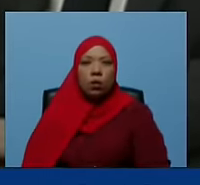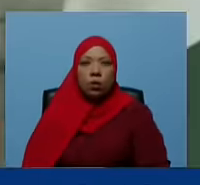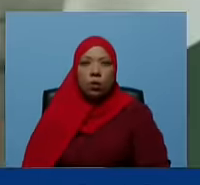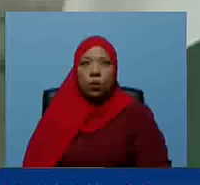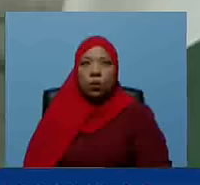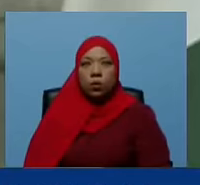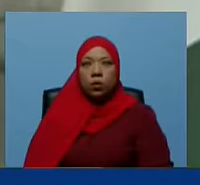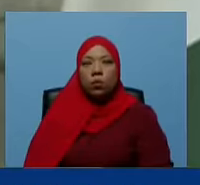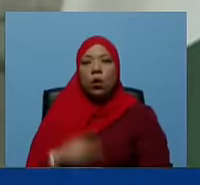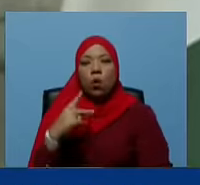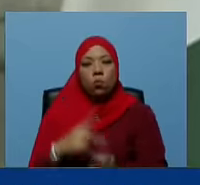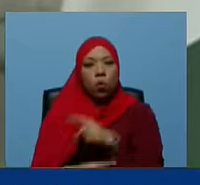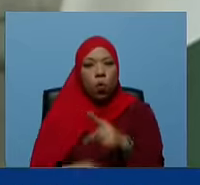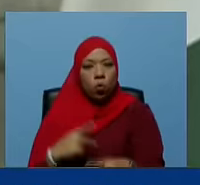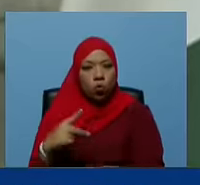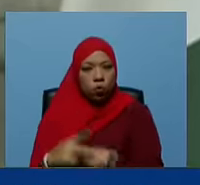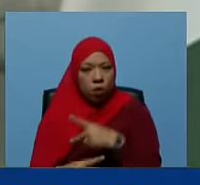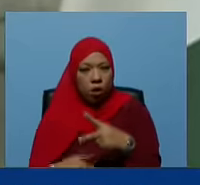para producir.